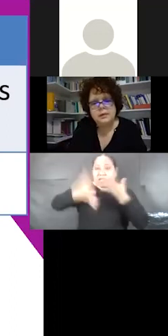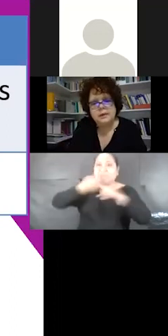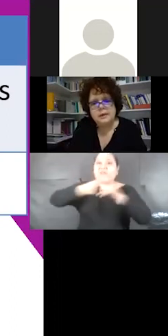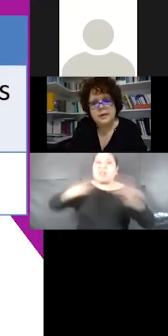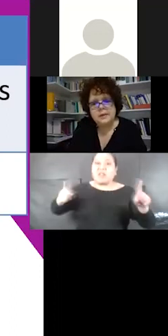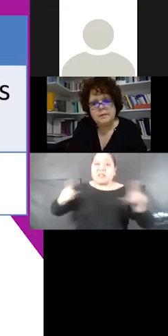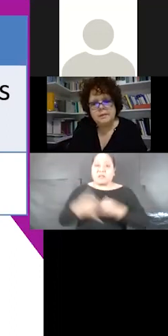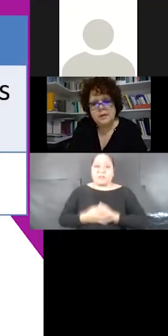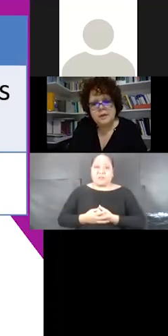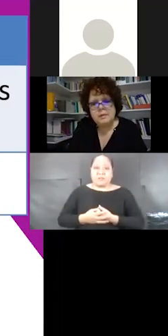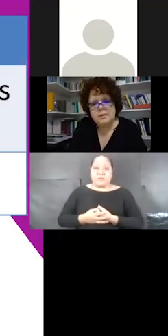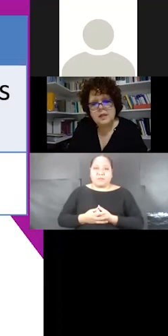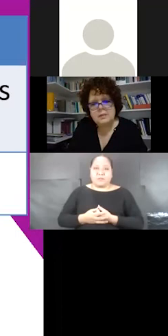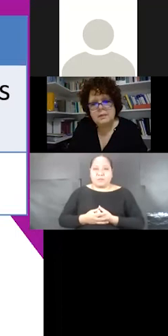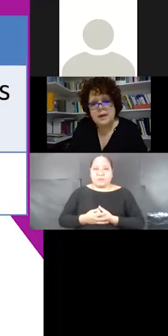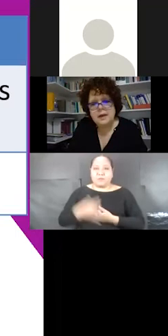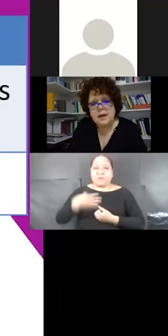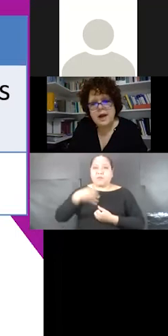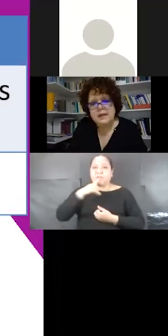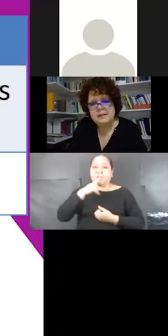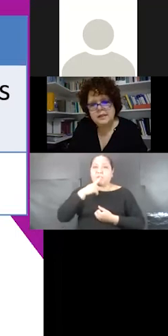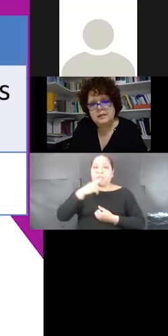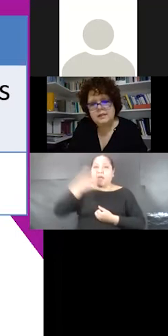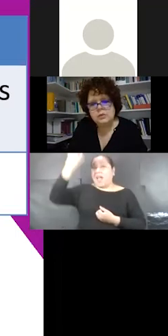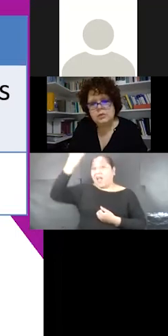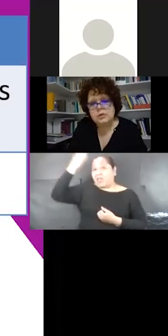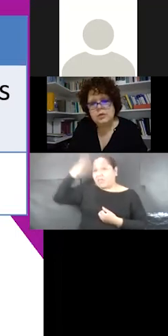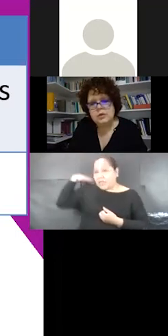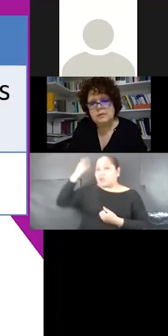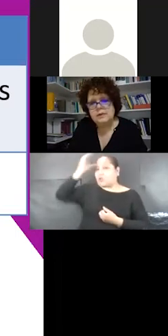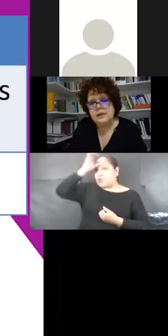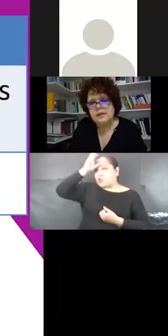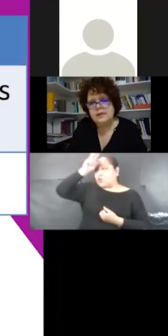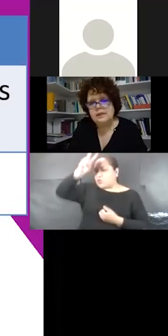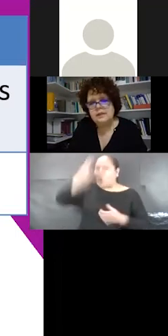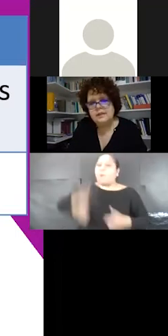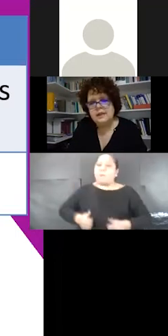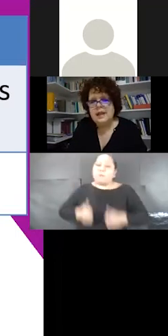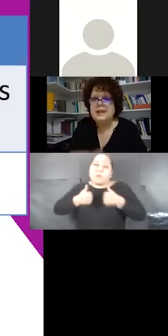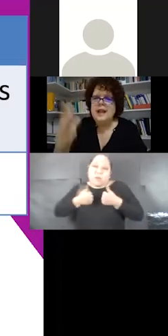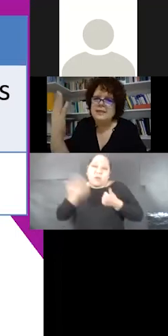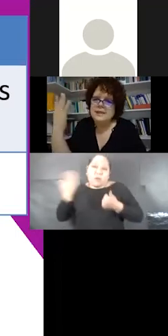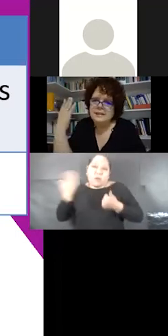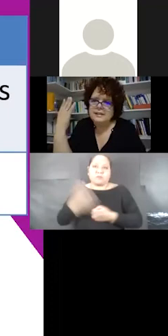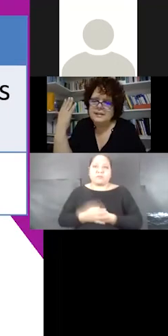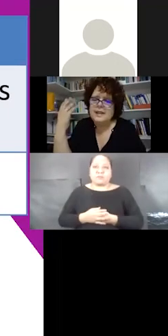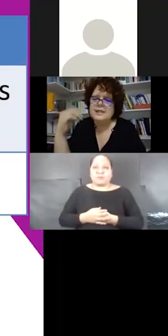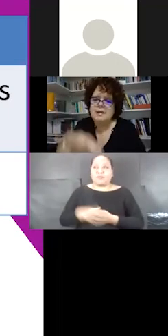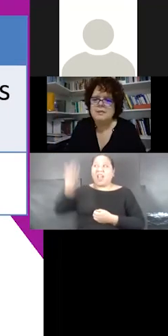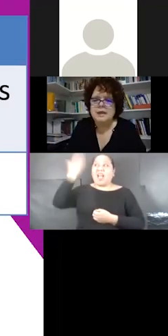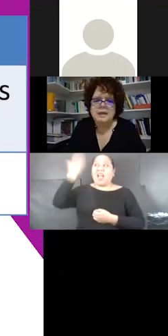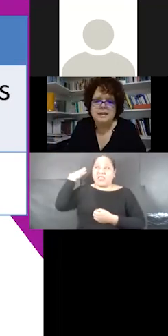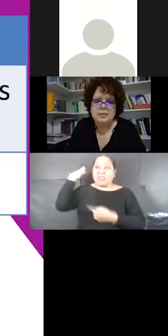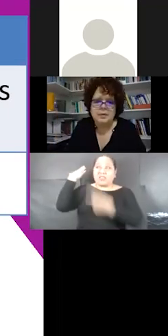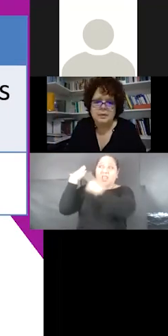¿no? Mi papá antes, Cusco, vivir, ¿no? En el antes es que va